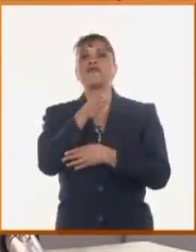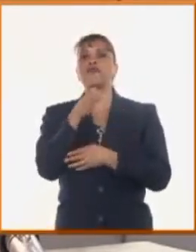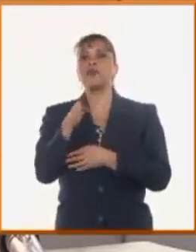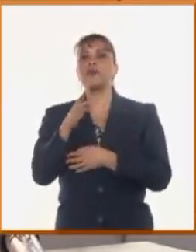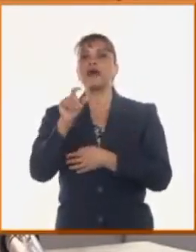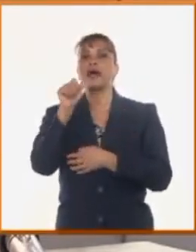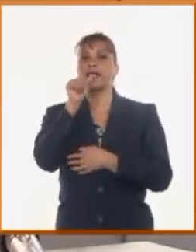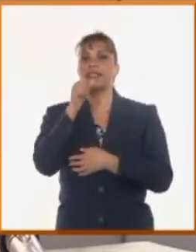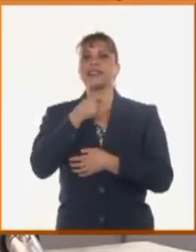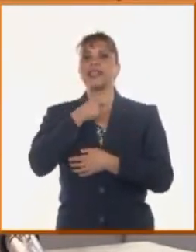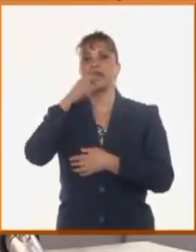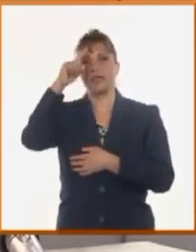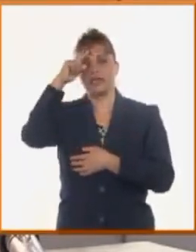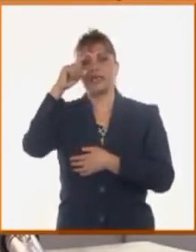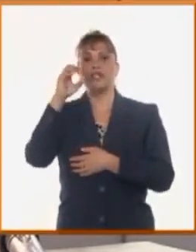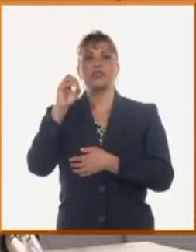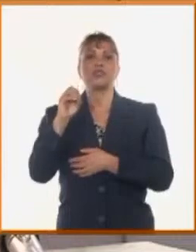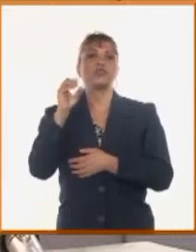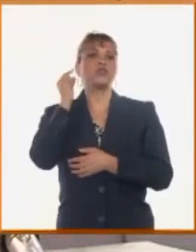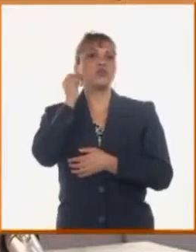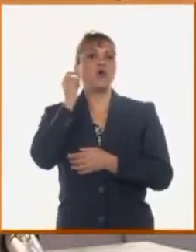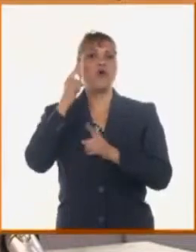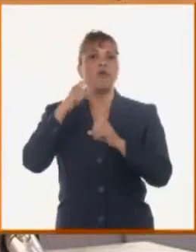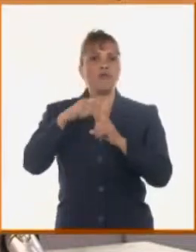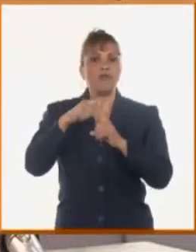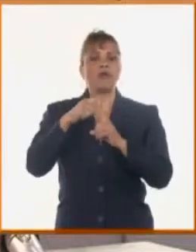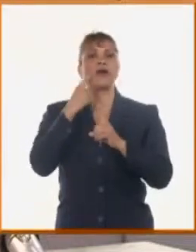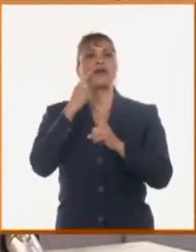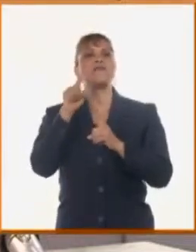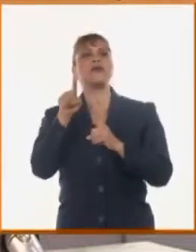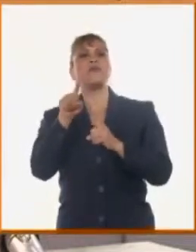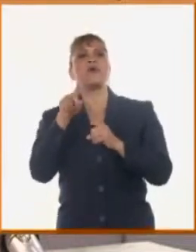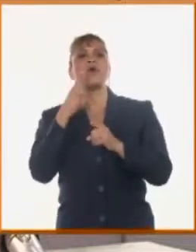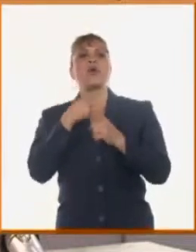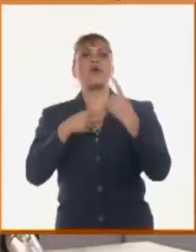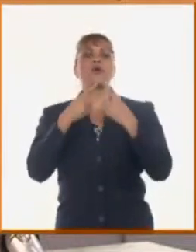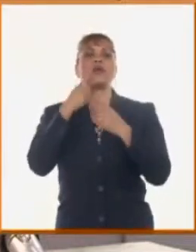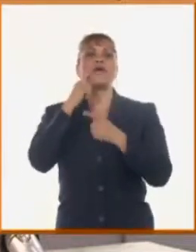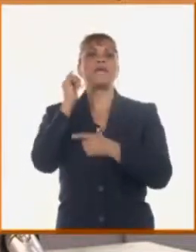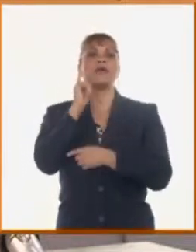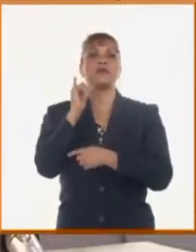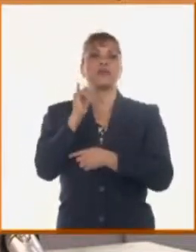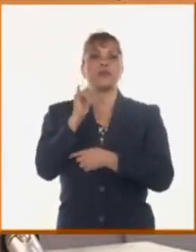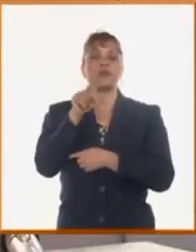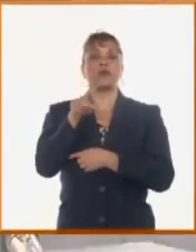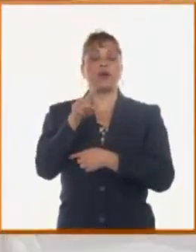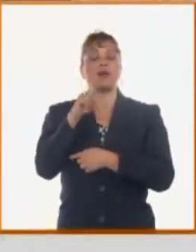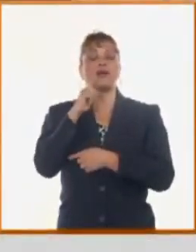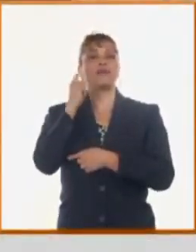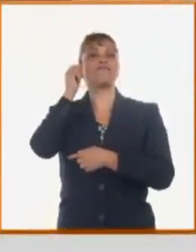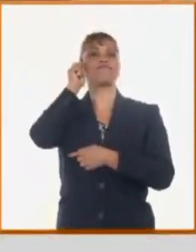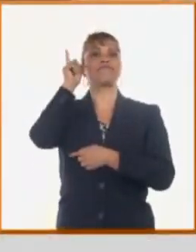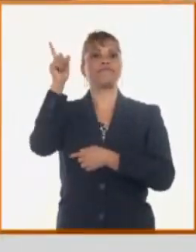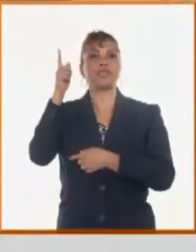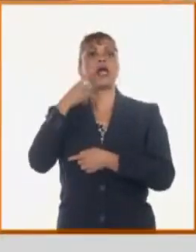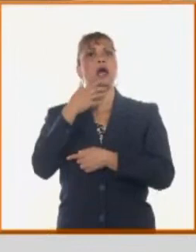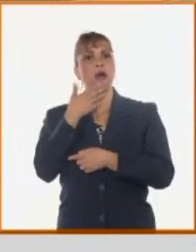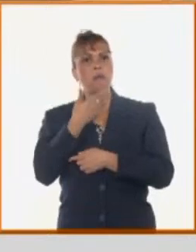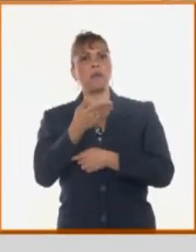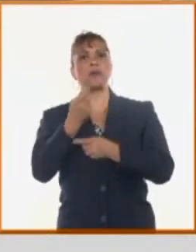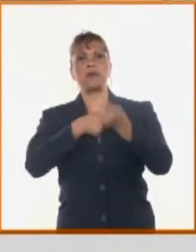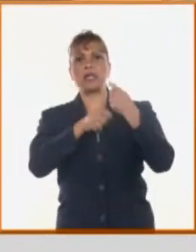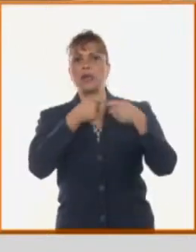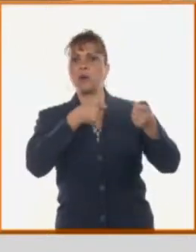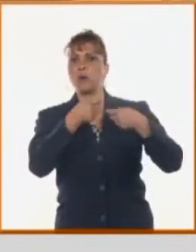para diseñar una tienda virtual y fue la primera experiencia que tuvimos desde la concepción de este gran negocio, donde